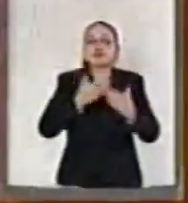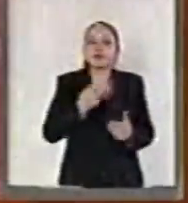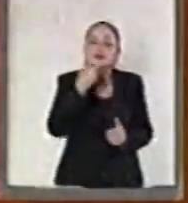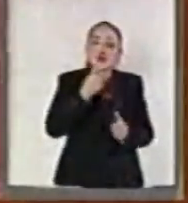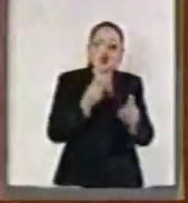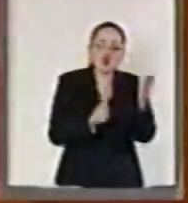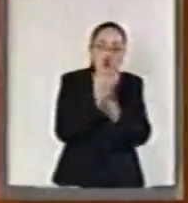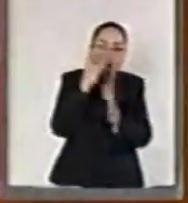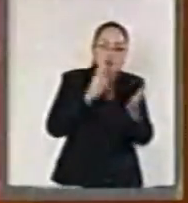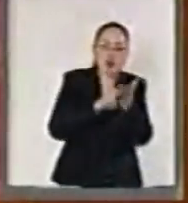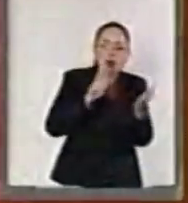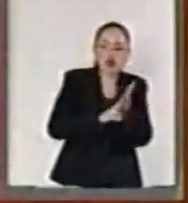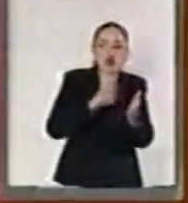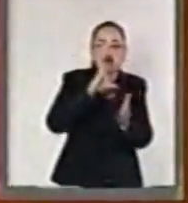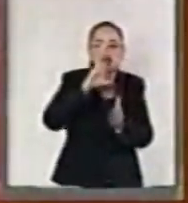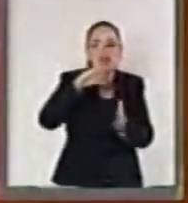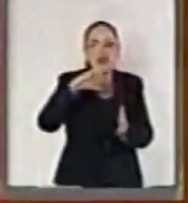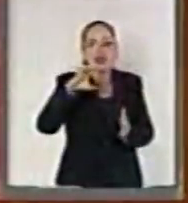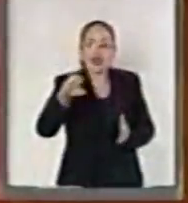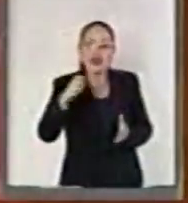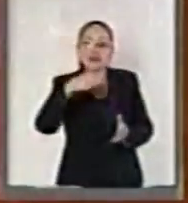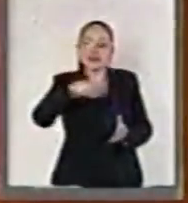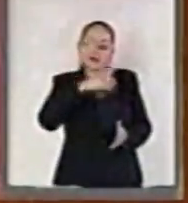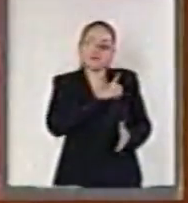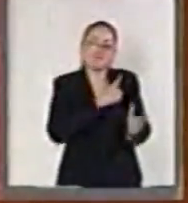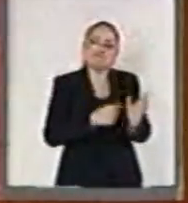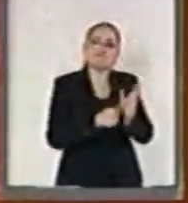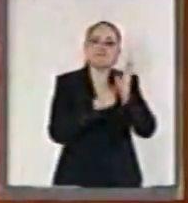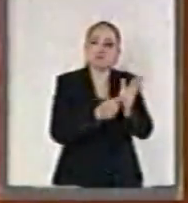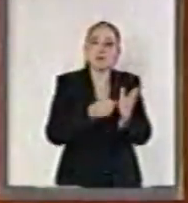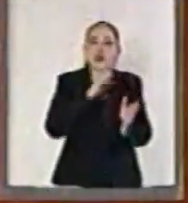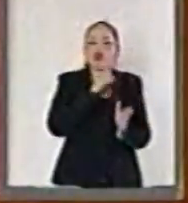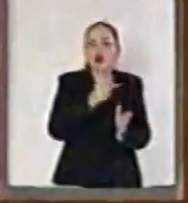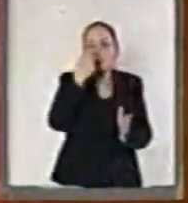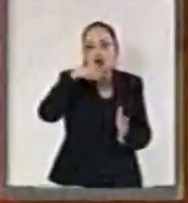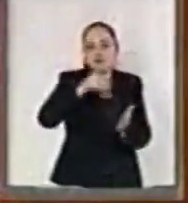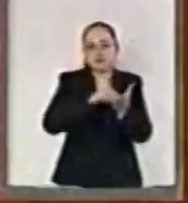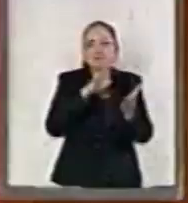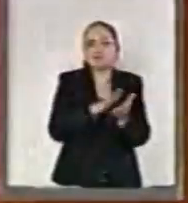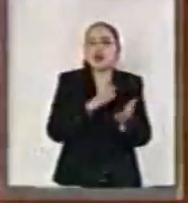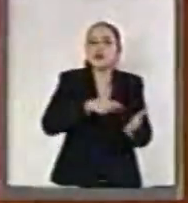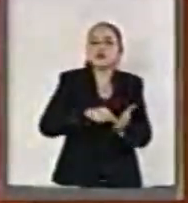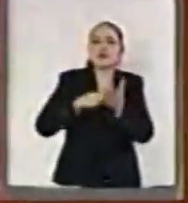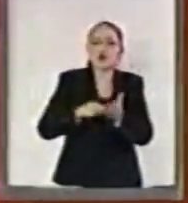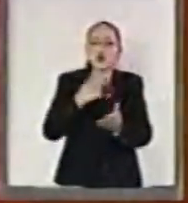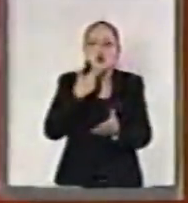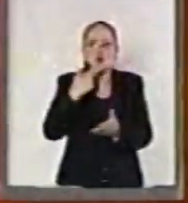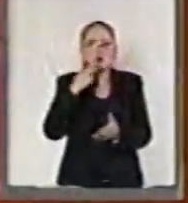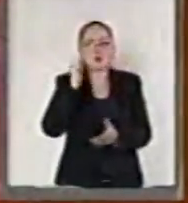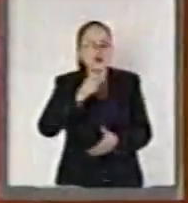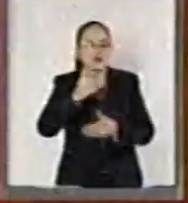precio estimado por la CRE reflejaba mejor la contratación y utilización